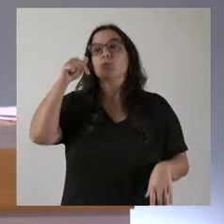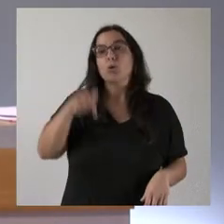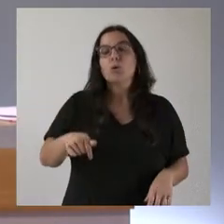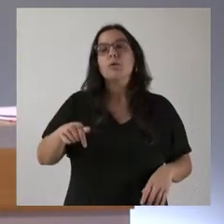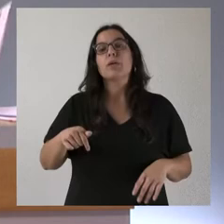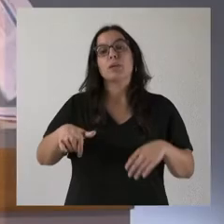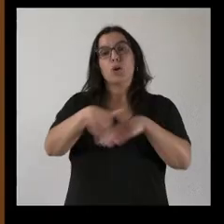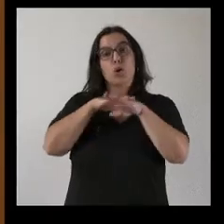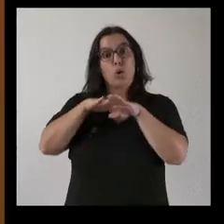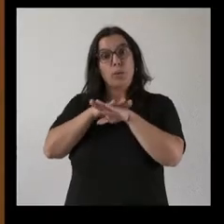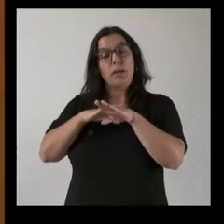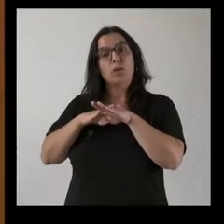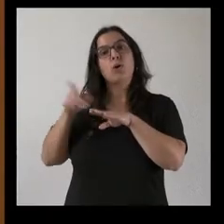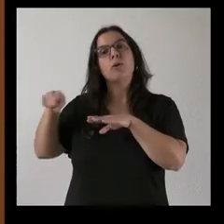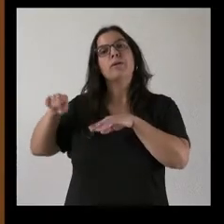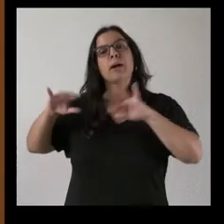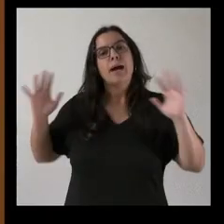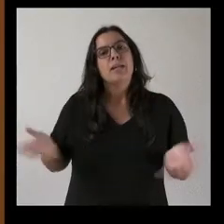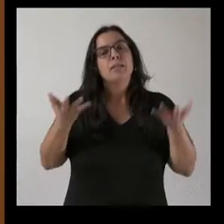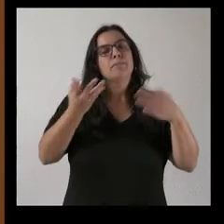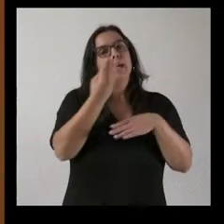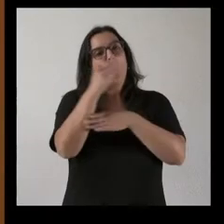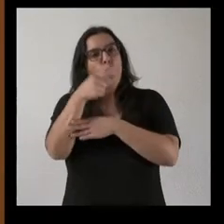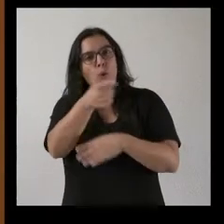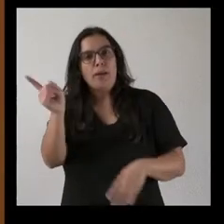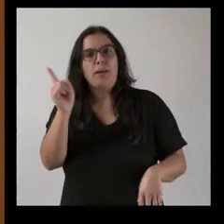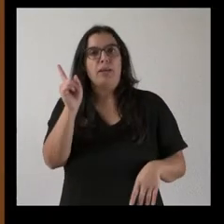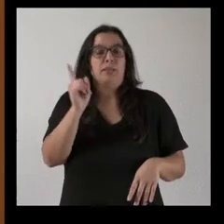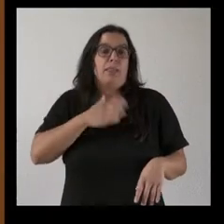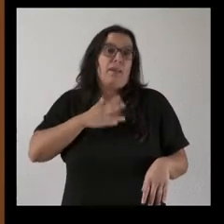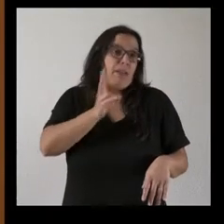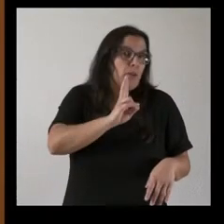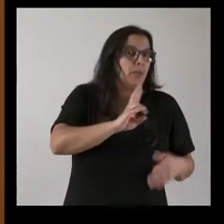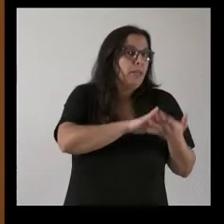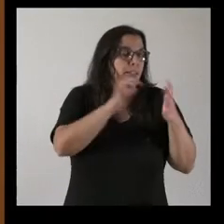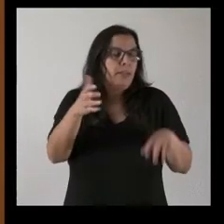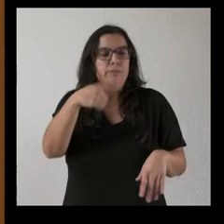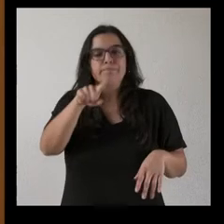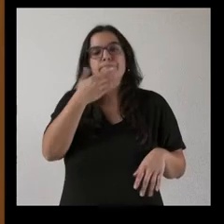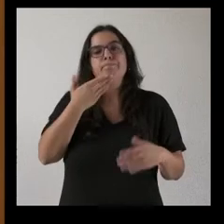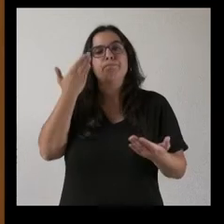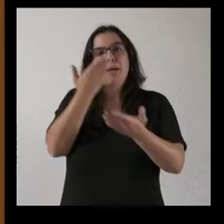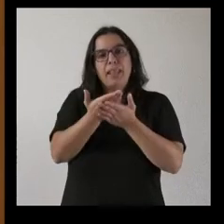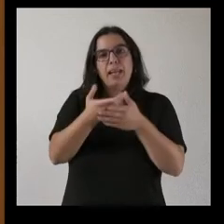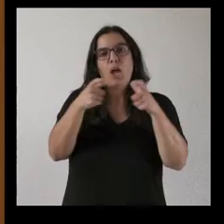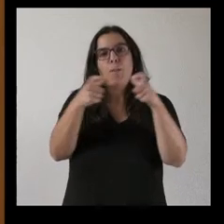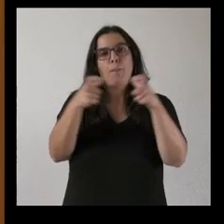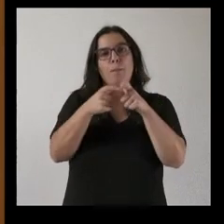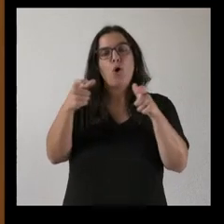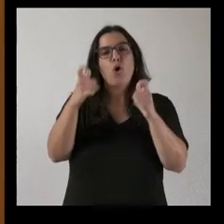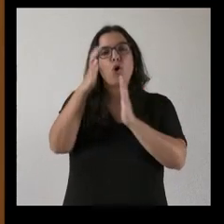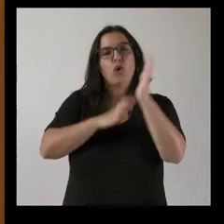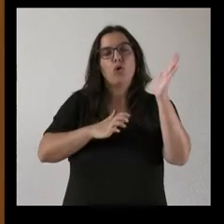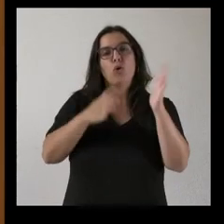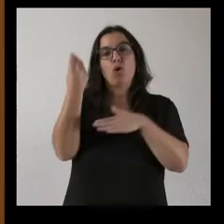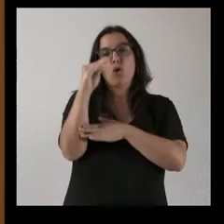desde el gobierno miembros del gobierno animaban a los jóvenes de Valladolid o de Castilla y León a pedir el bono joven de los 400